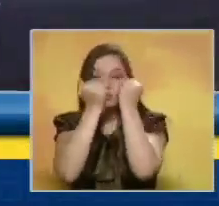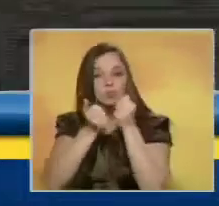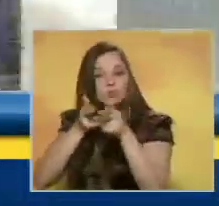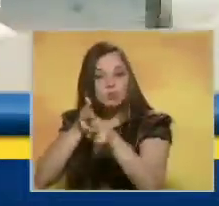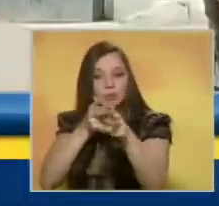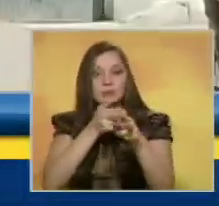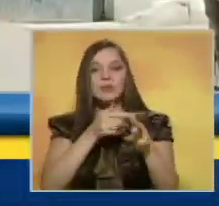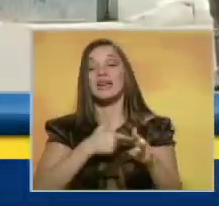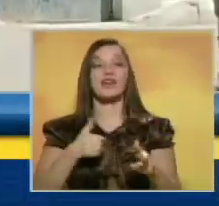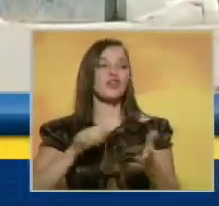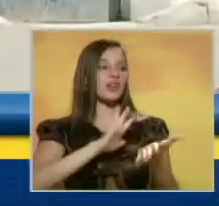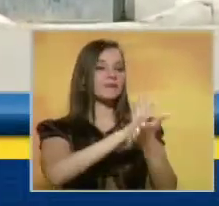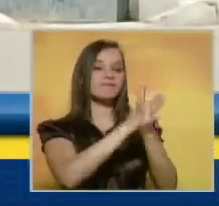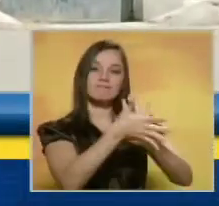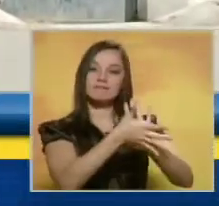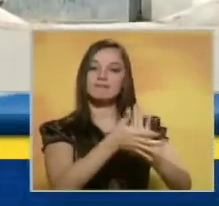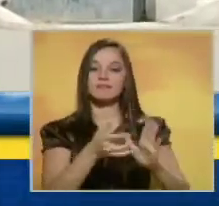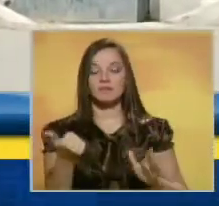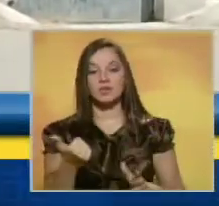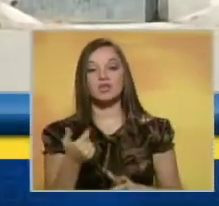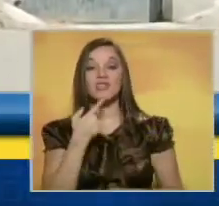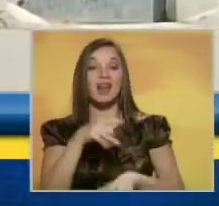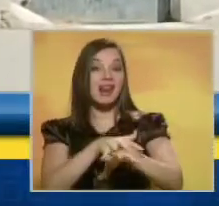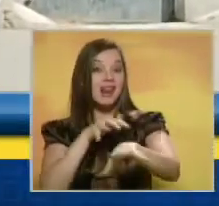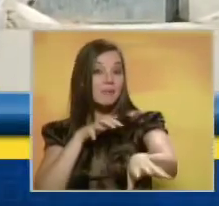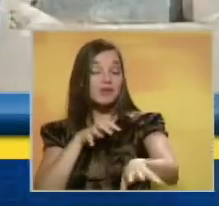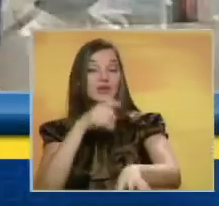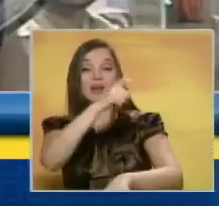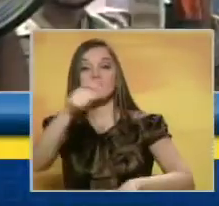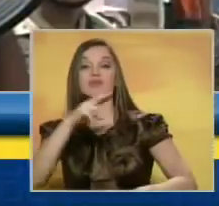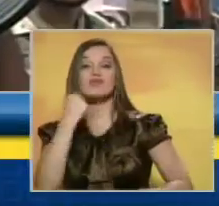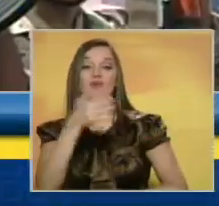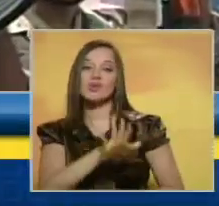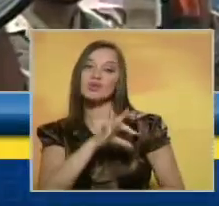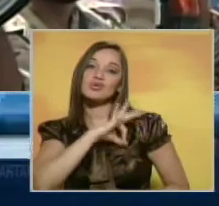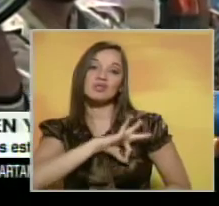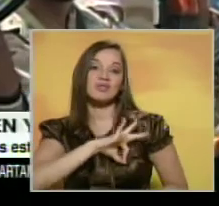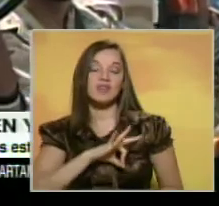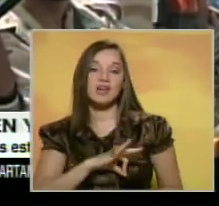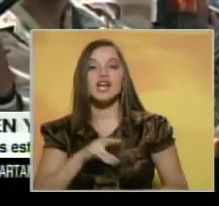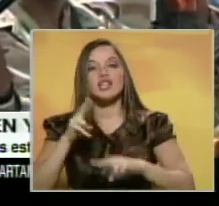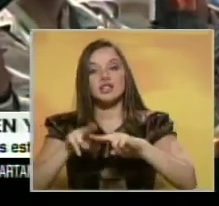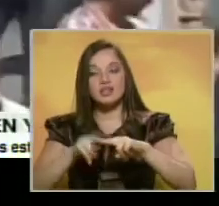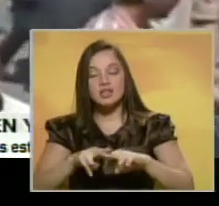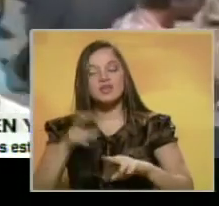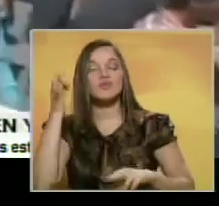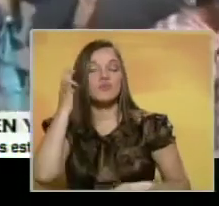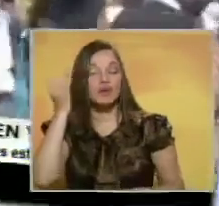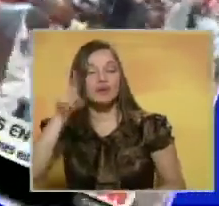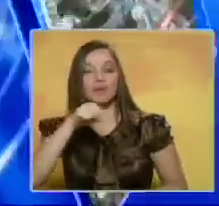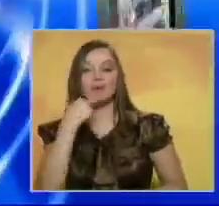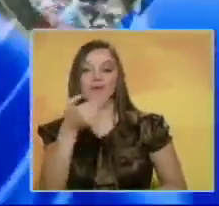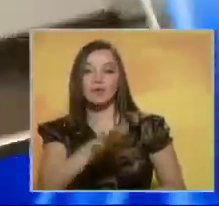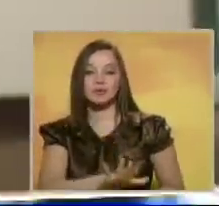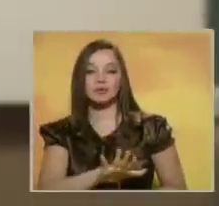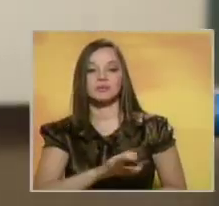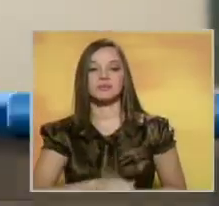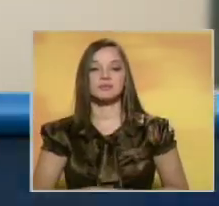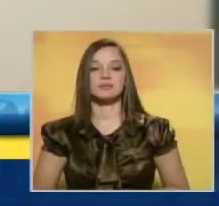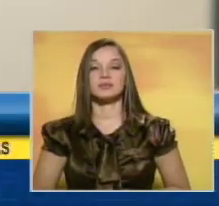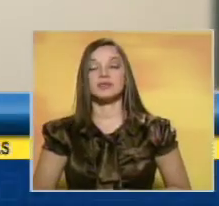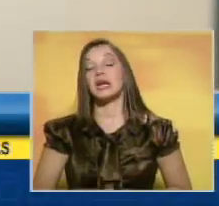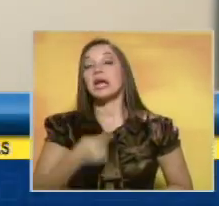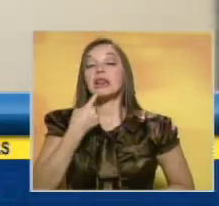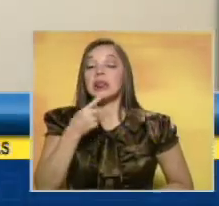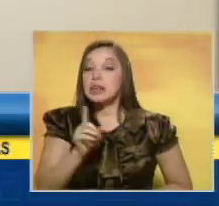hutíes. Efectivos informaron que la mayoría de los muertos son civiles, entre ellos niños y mujeres. Según